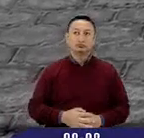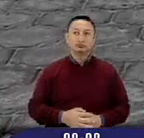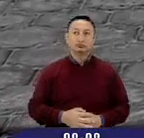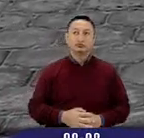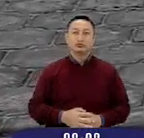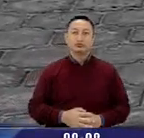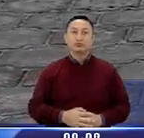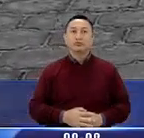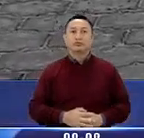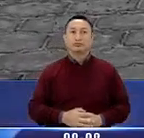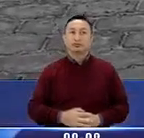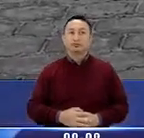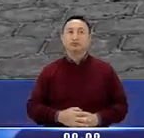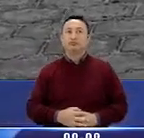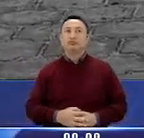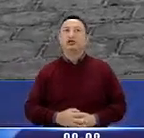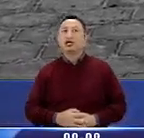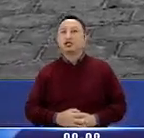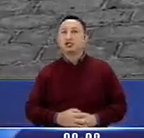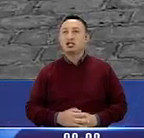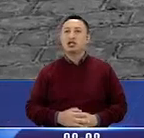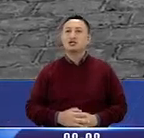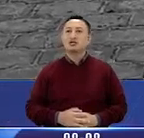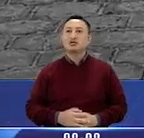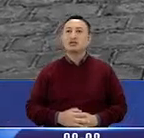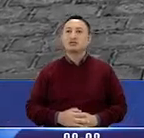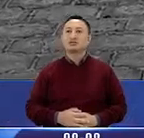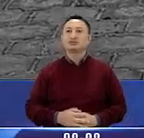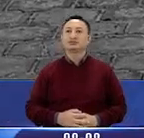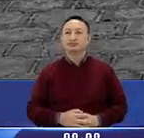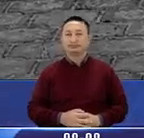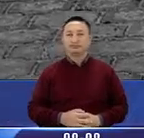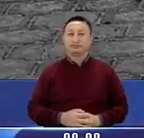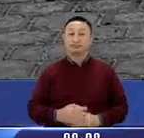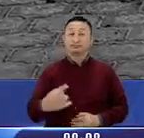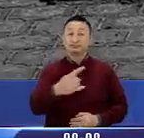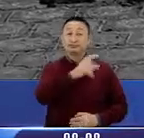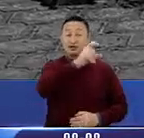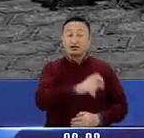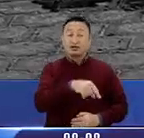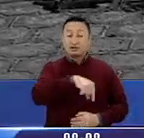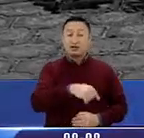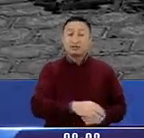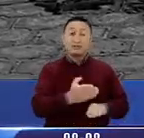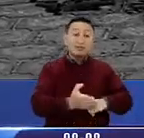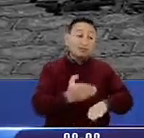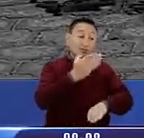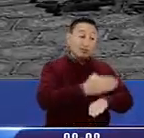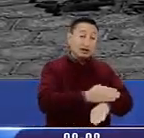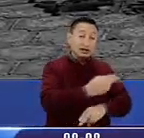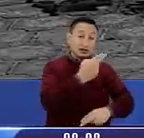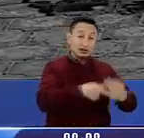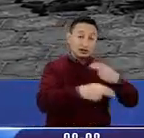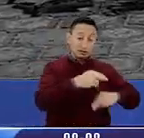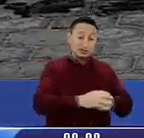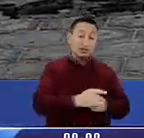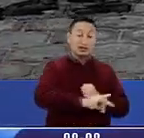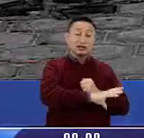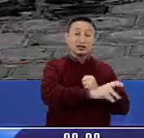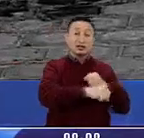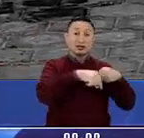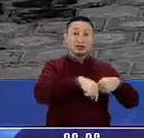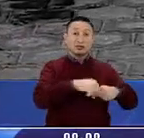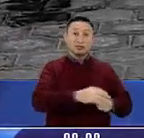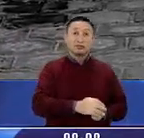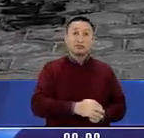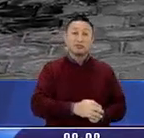Así en el suelo, amarrado de pies y manos para que no escape, terminó este sujeto, luego de protagonizar un robo en el sector de San José Alto, en